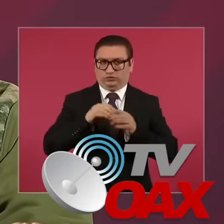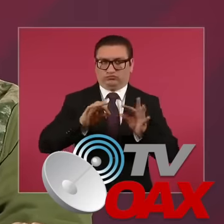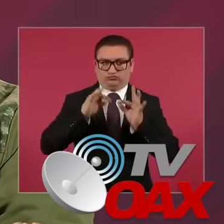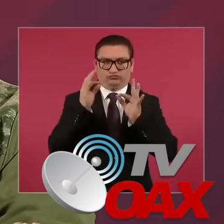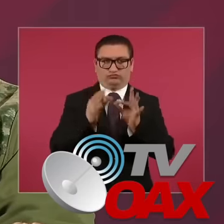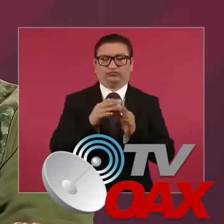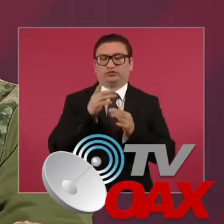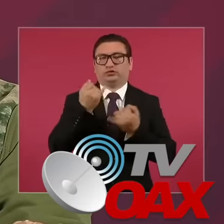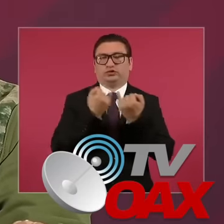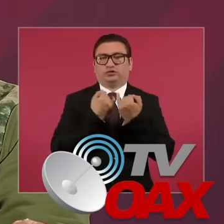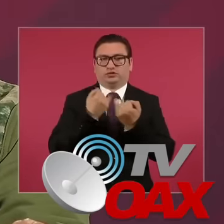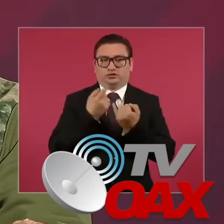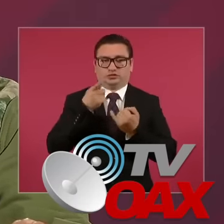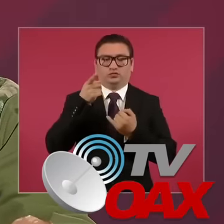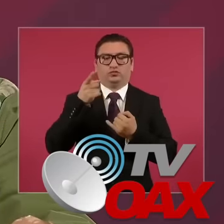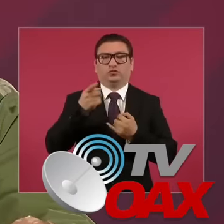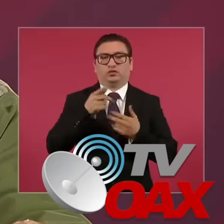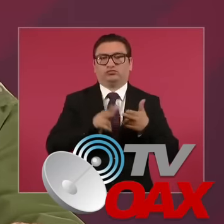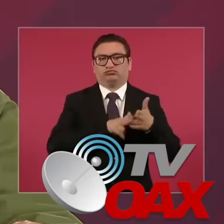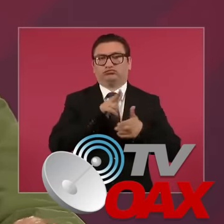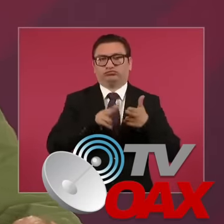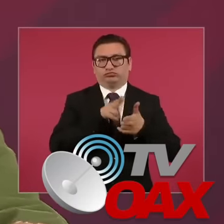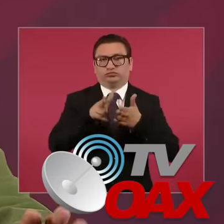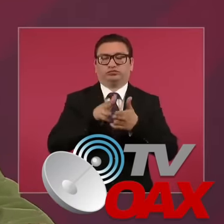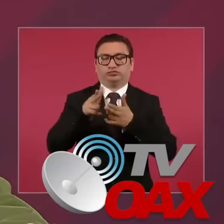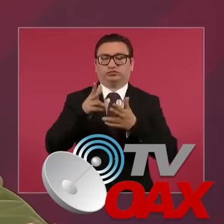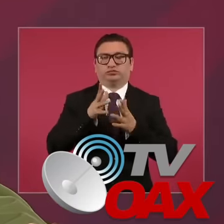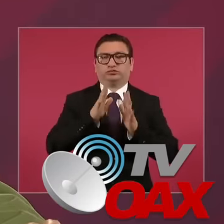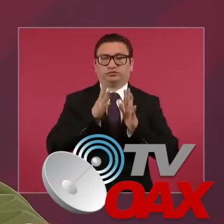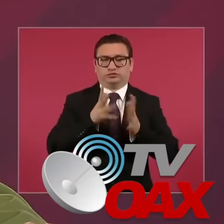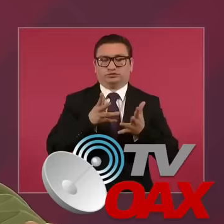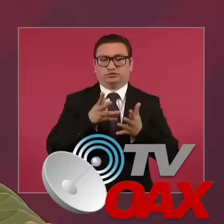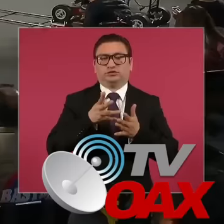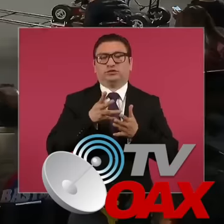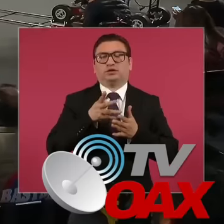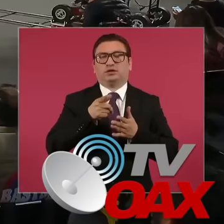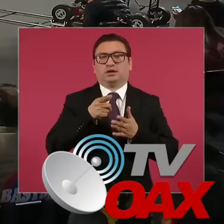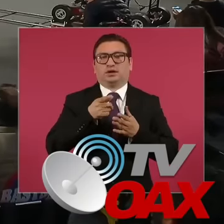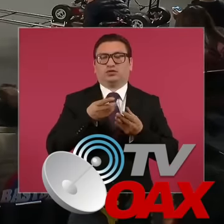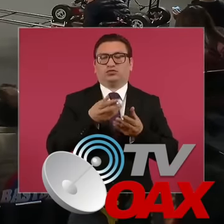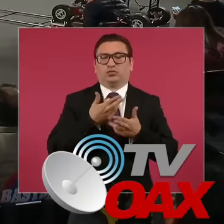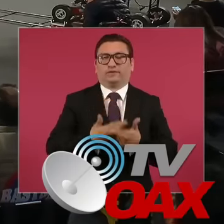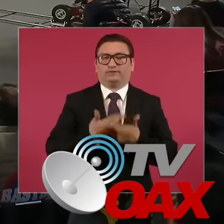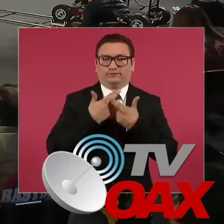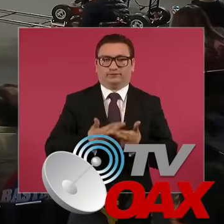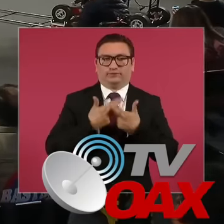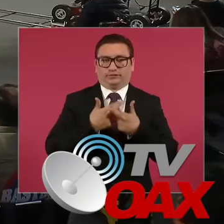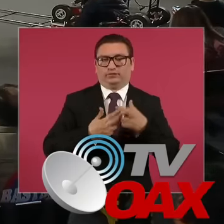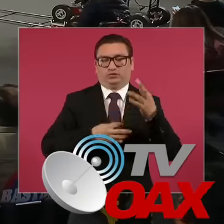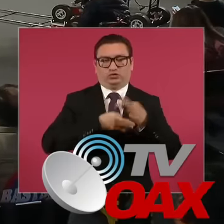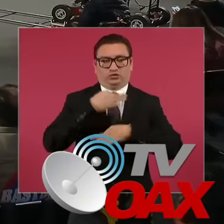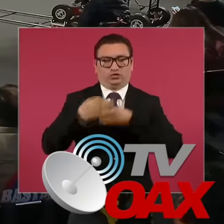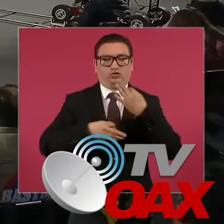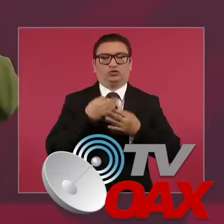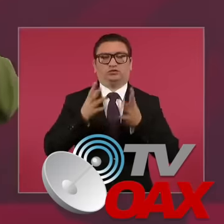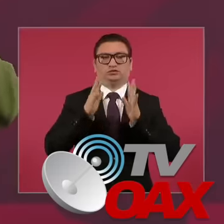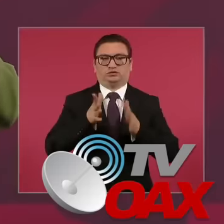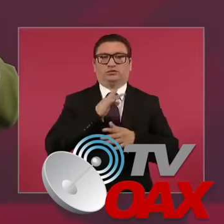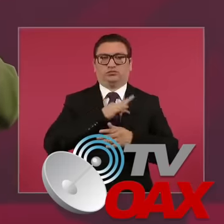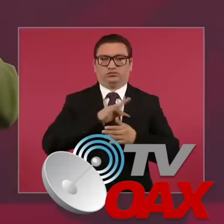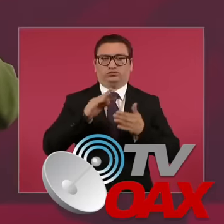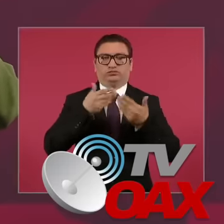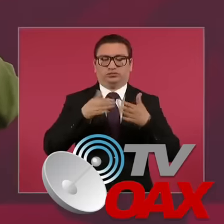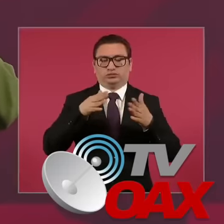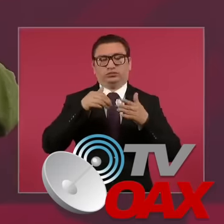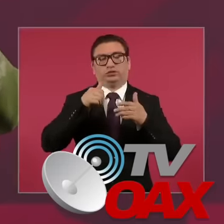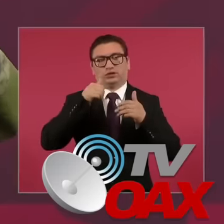parque ferroviario o de carros que suficiente para atender las demandas, ya podremos